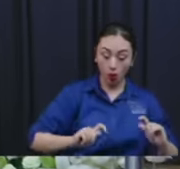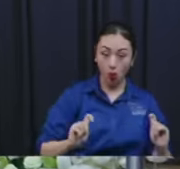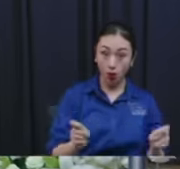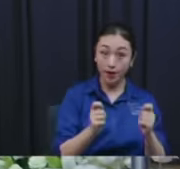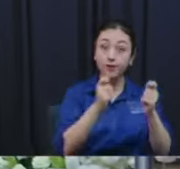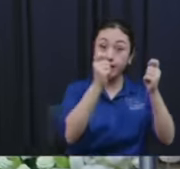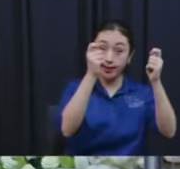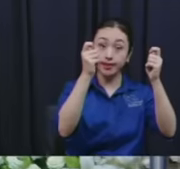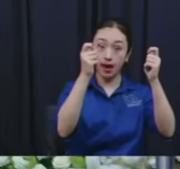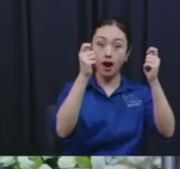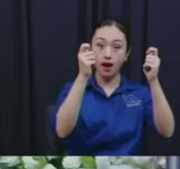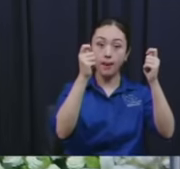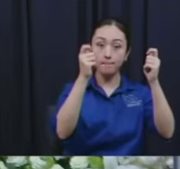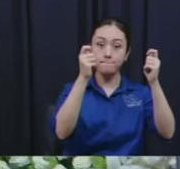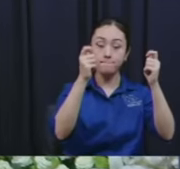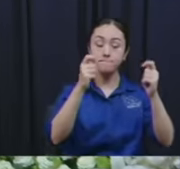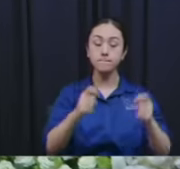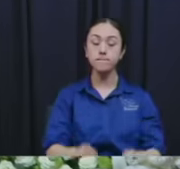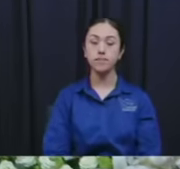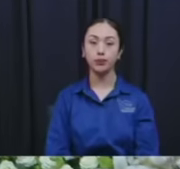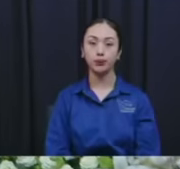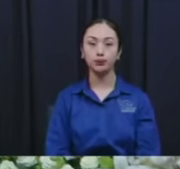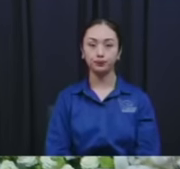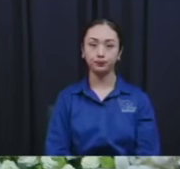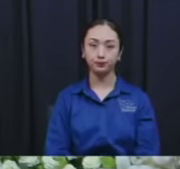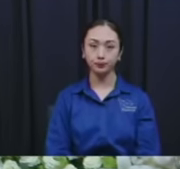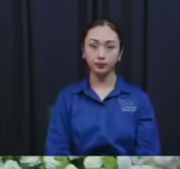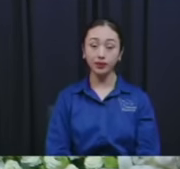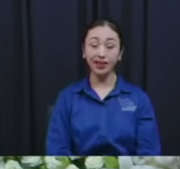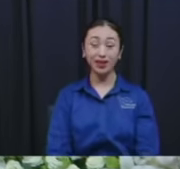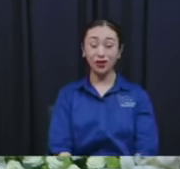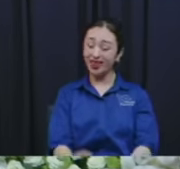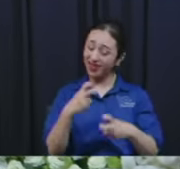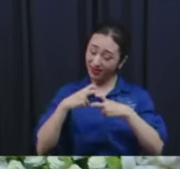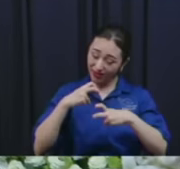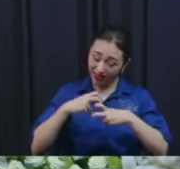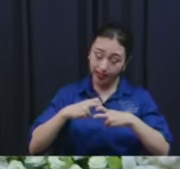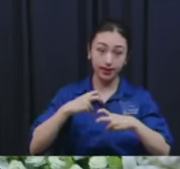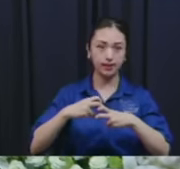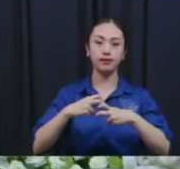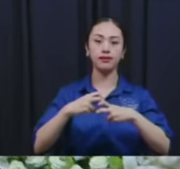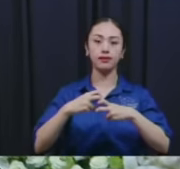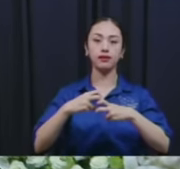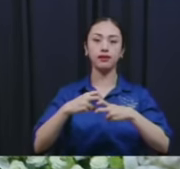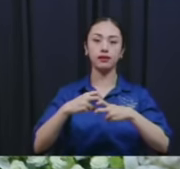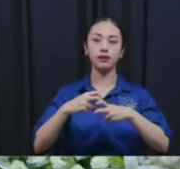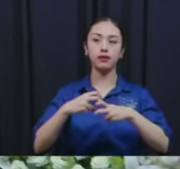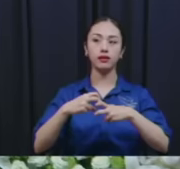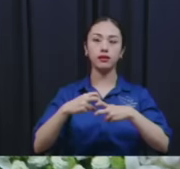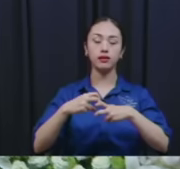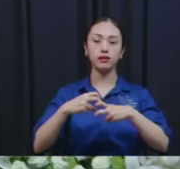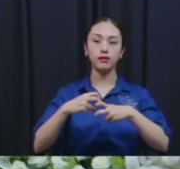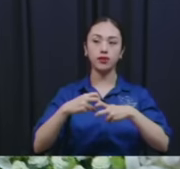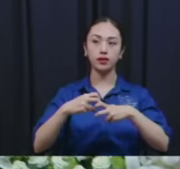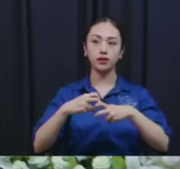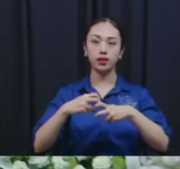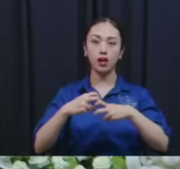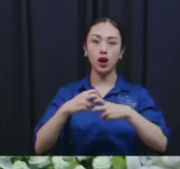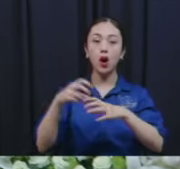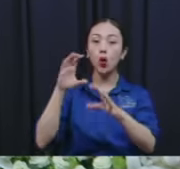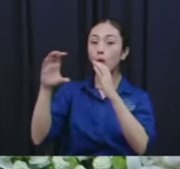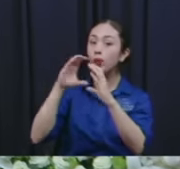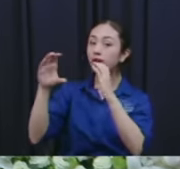usted que les costó un montón comunicarse con todos sus soldados porque estaban en en difer en